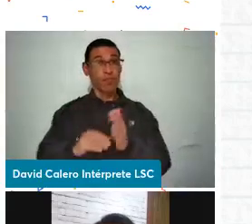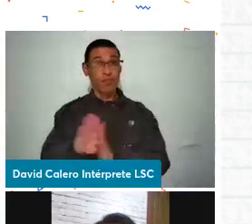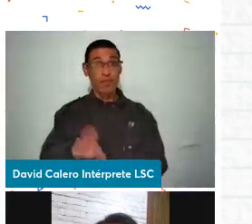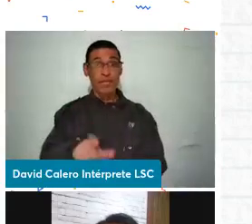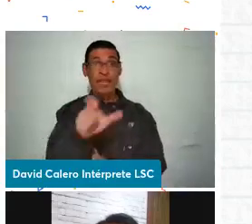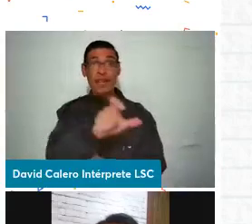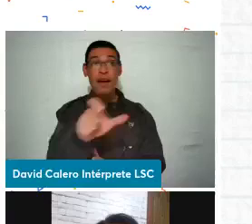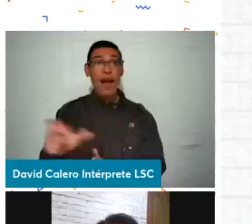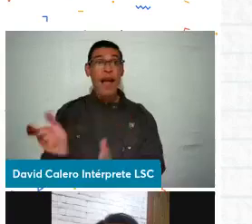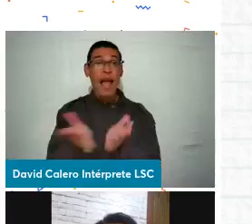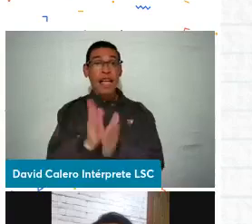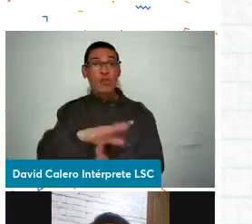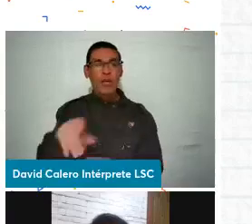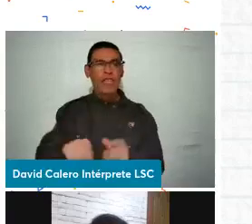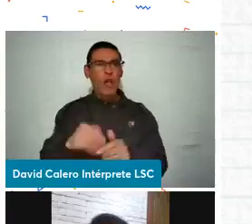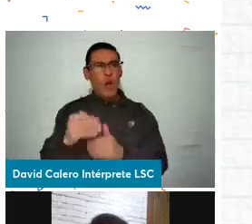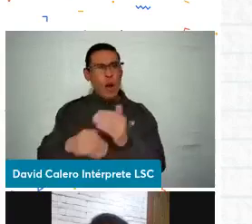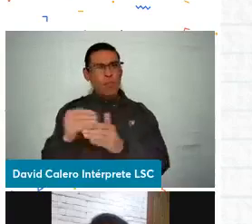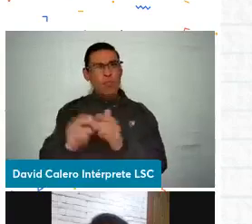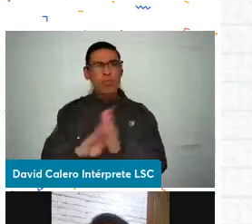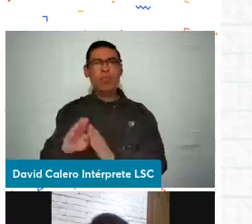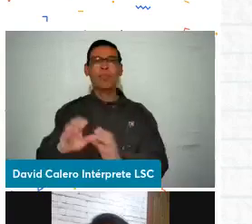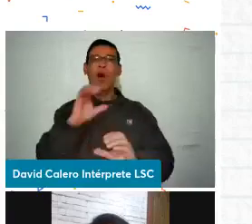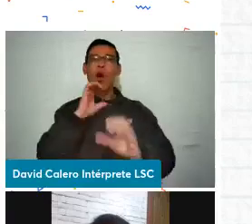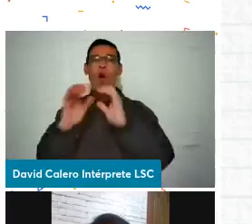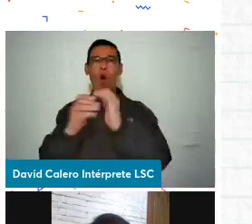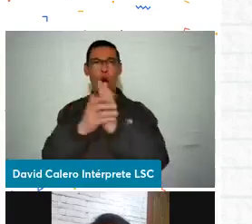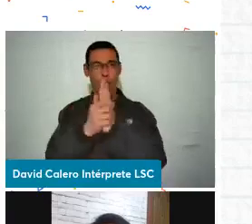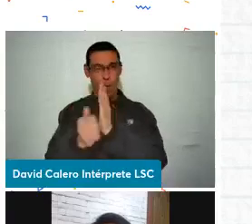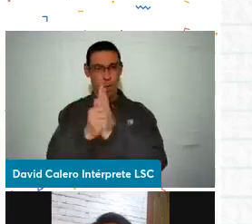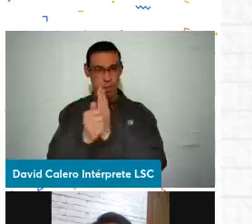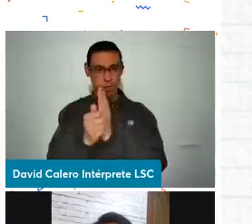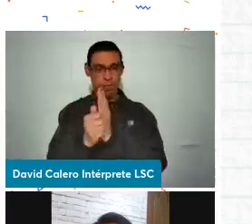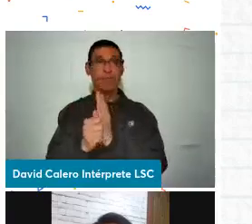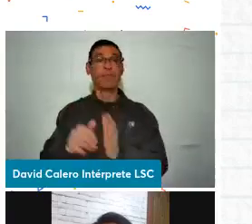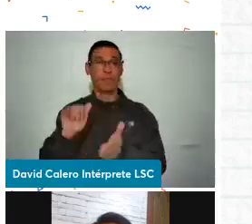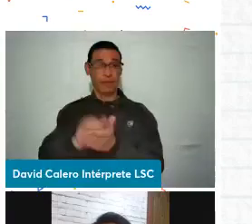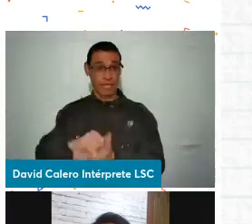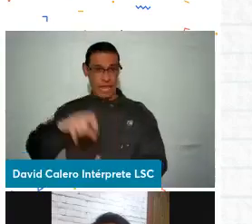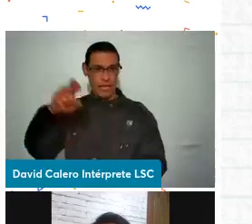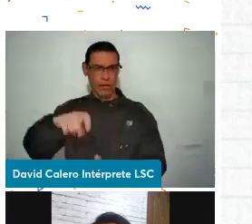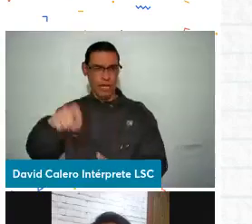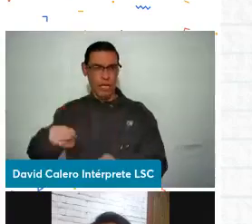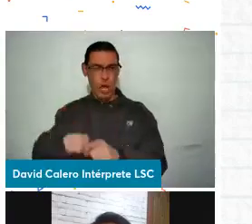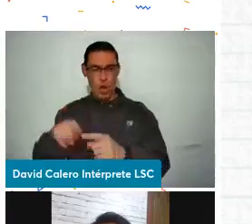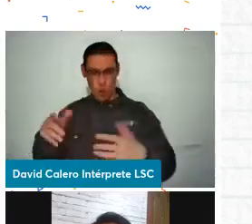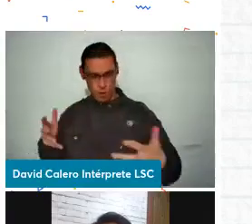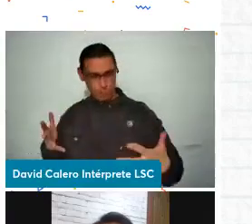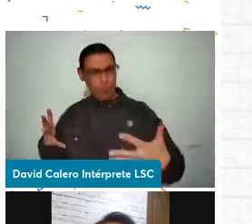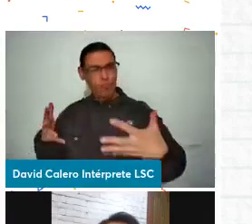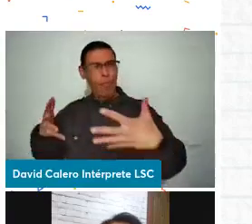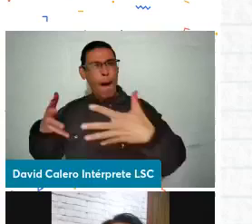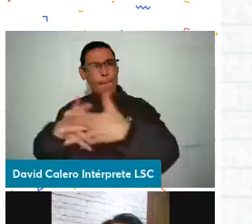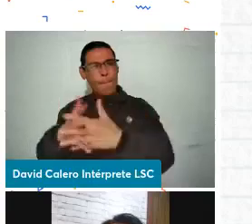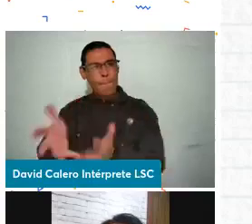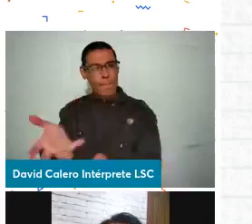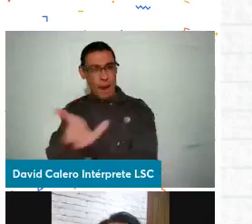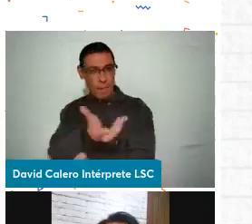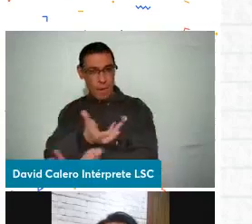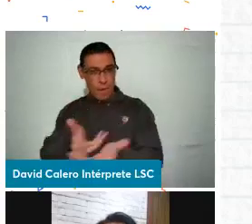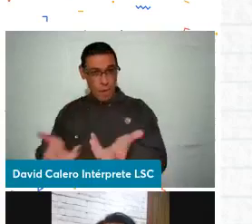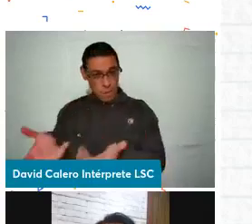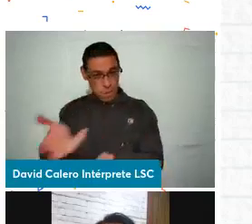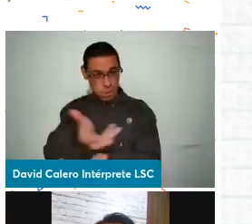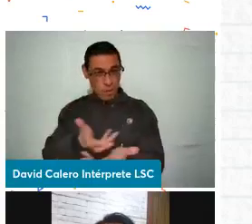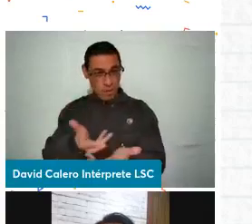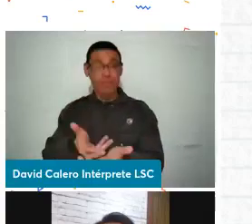esto, también necesitamos algo que se llama la integración colaborativa. La integración colaborativa es el apoyo de nuestros